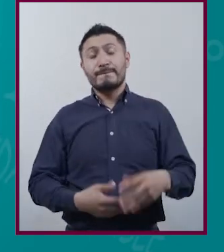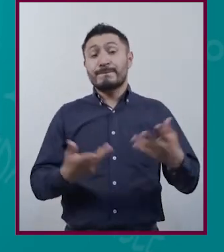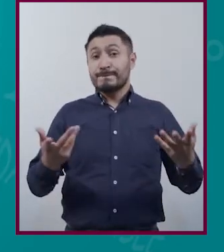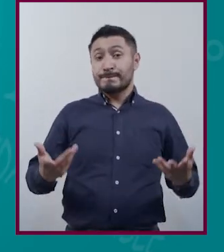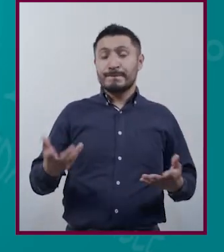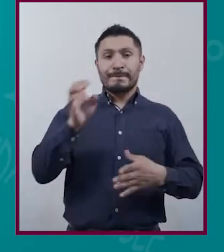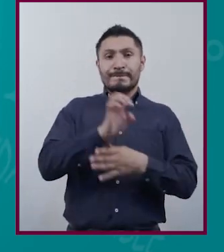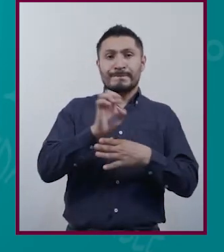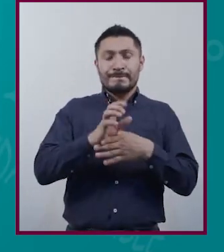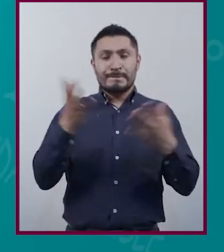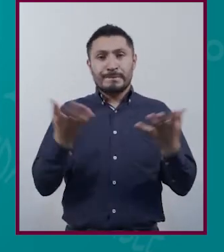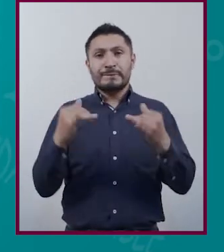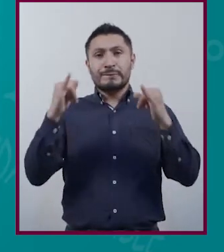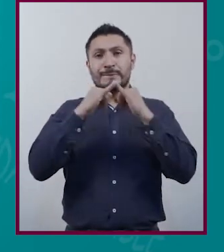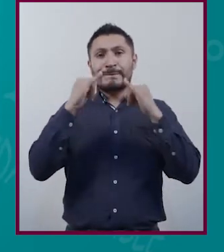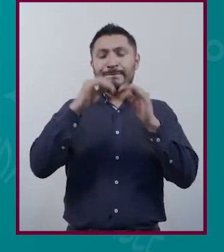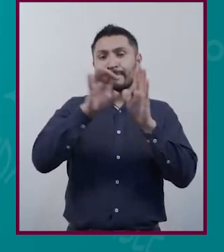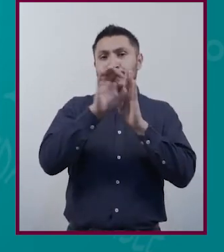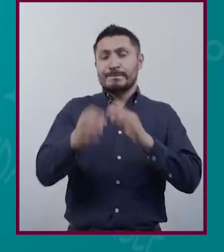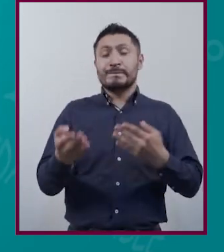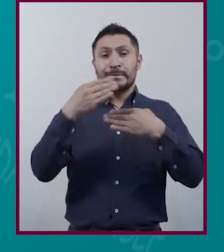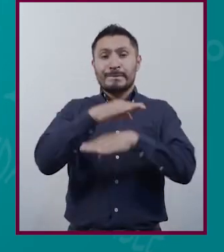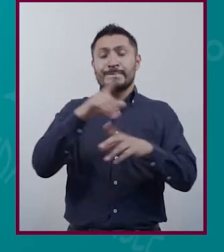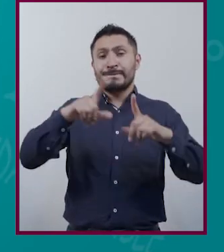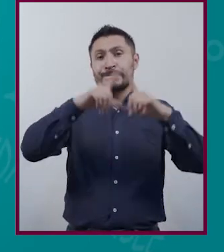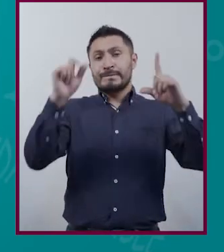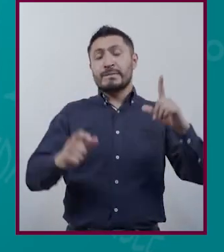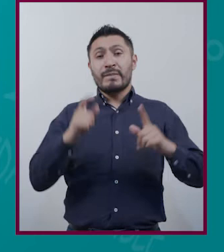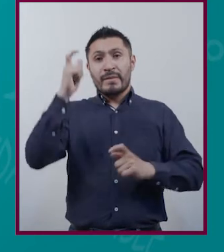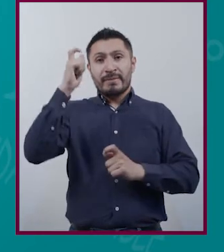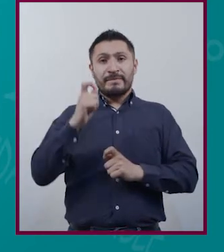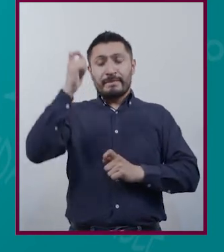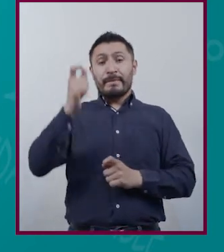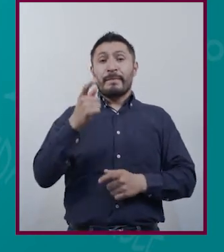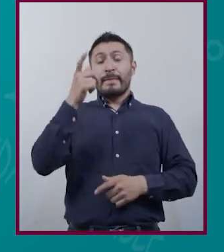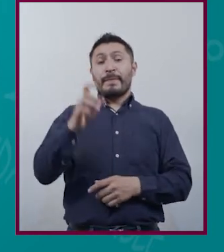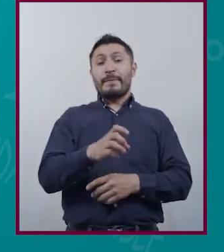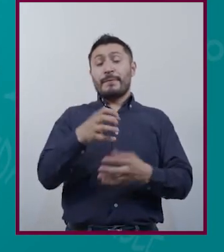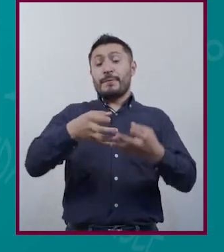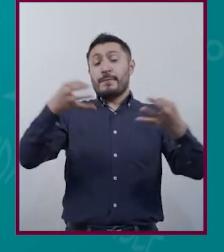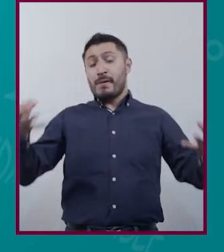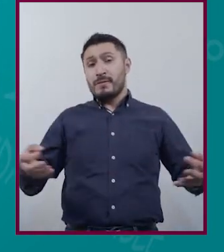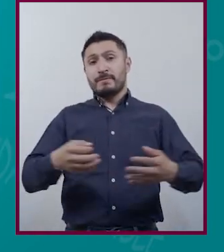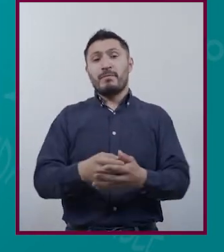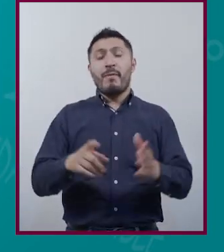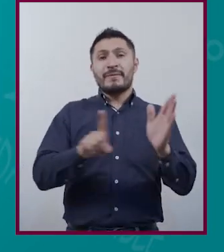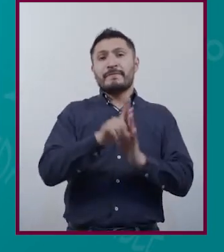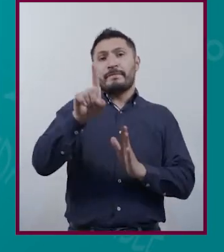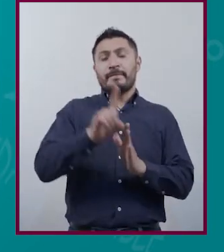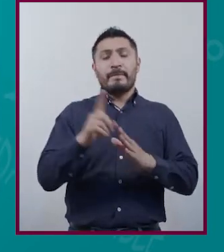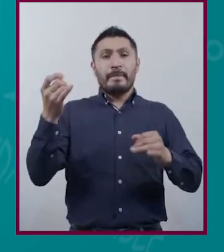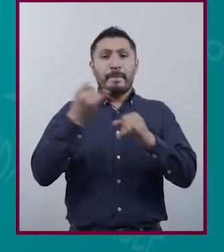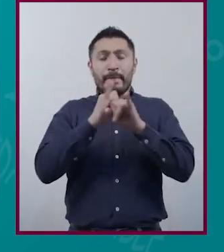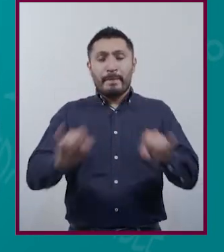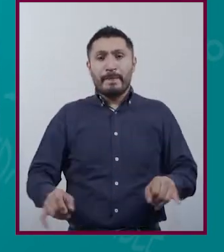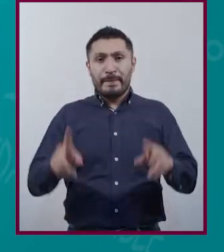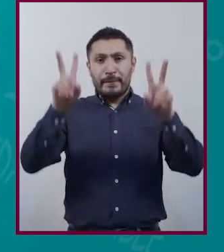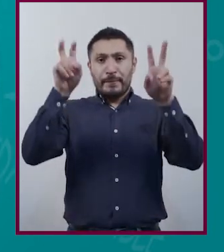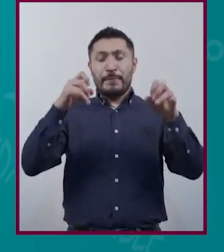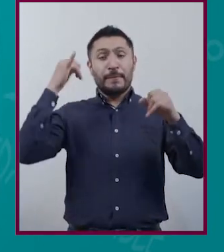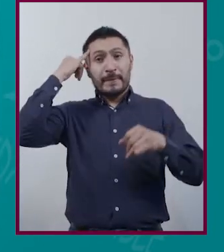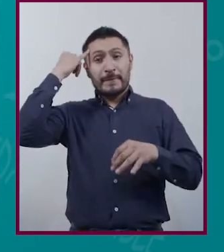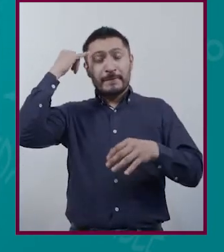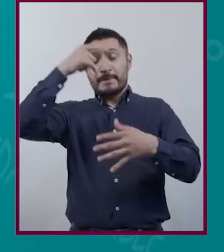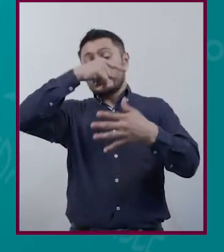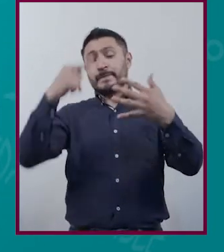se crearon instituciones como el Banco Nacional de Crédito Ejidal y el Departamento Autónomo de Asuntos Indígenas, entre